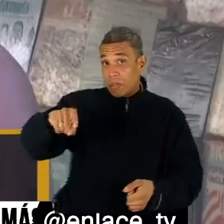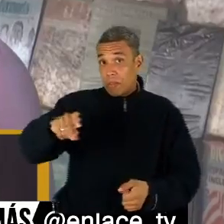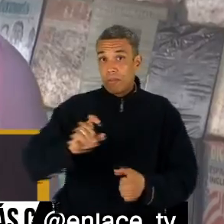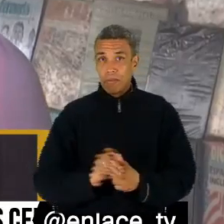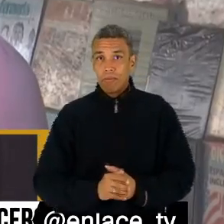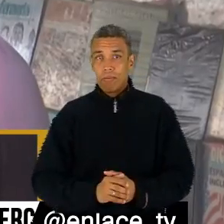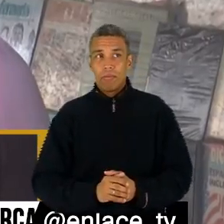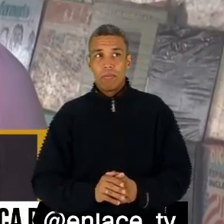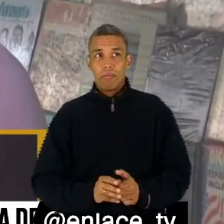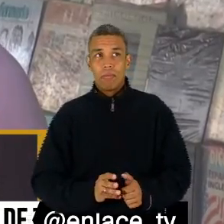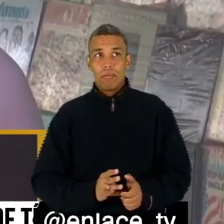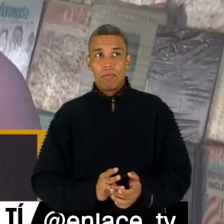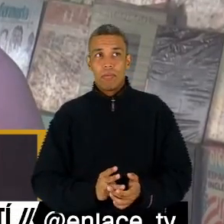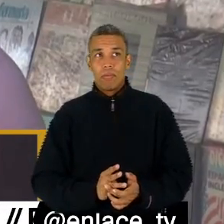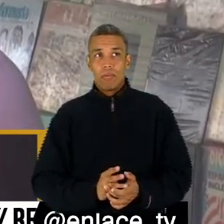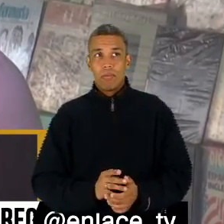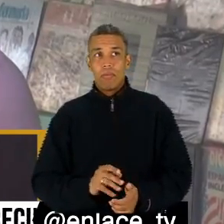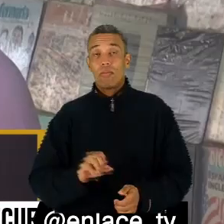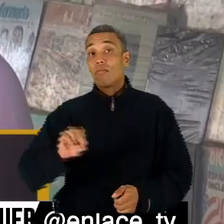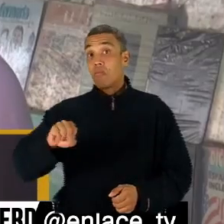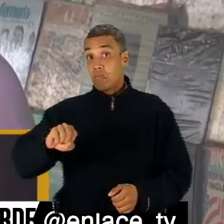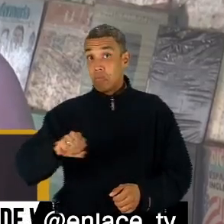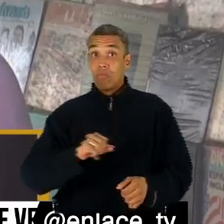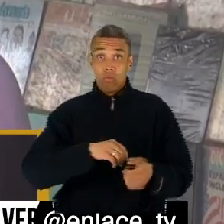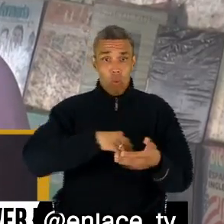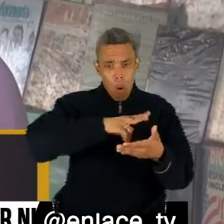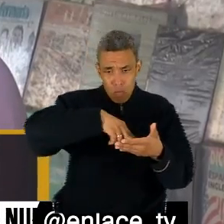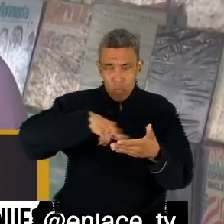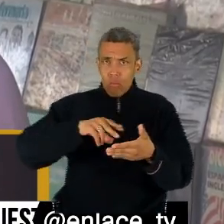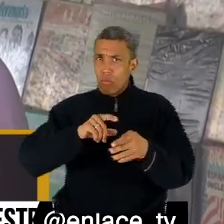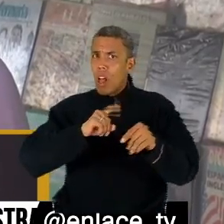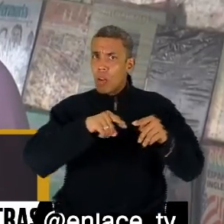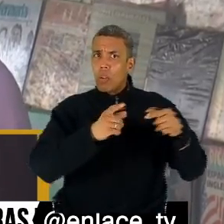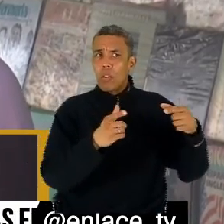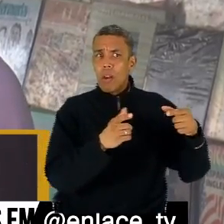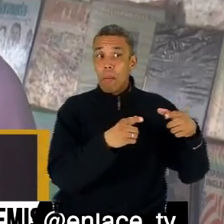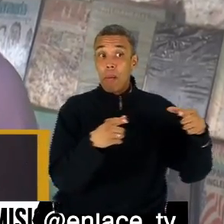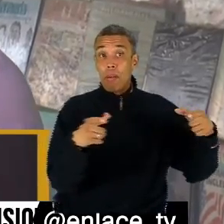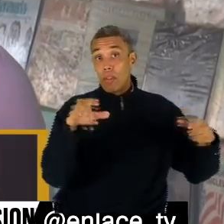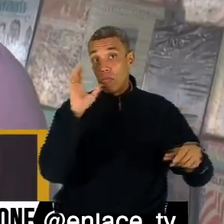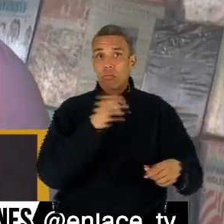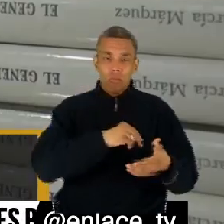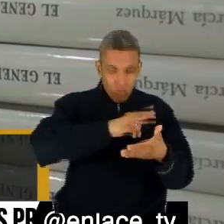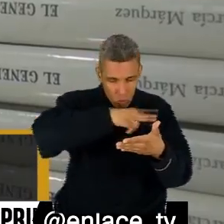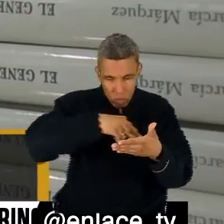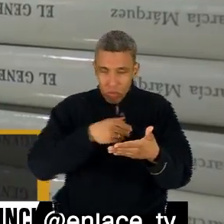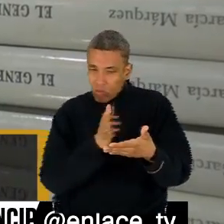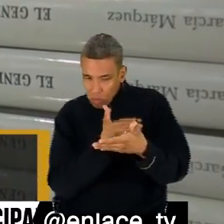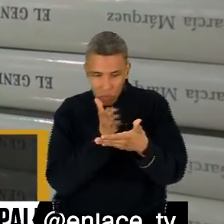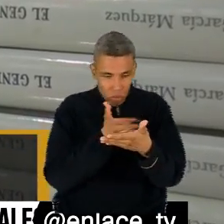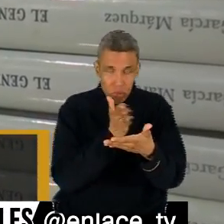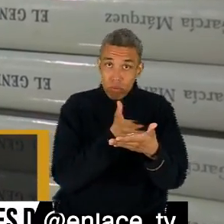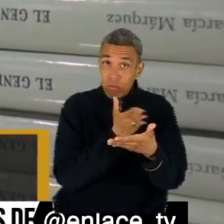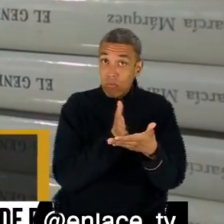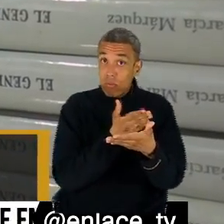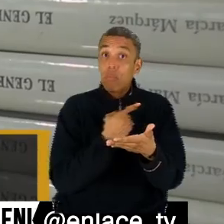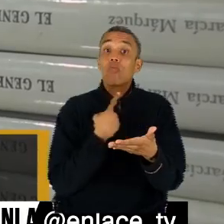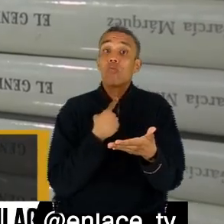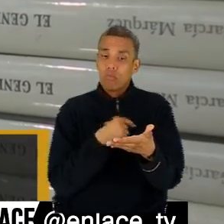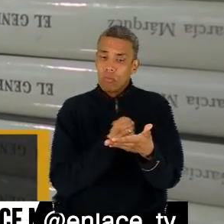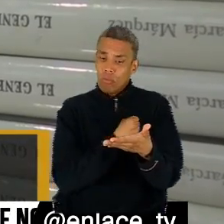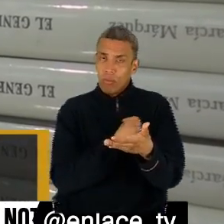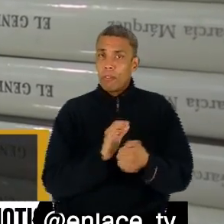pero los poquitos que lo hacen, o no, hay muchísima población que lo hace, pues lo hace con todo el gusto. Como